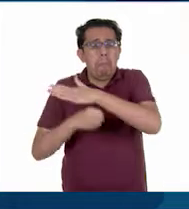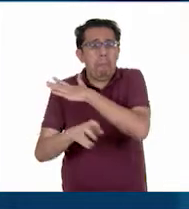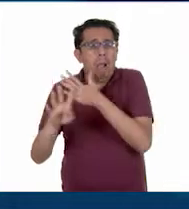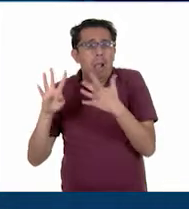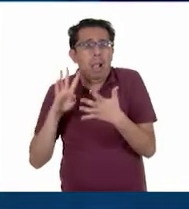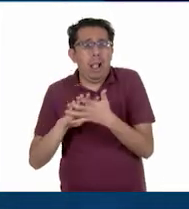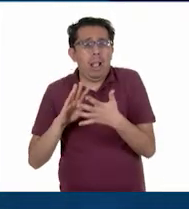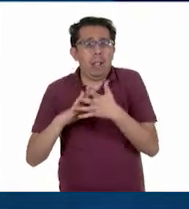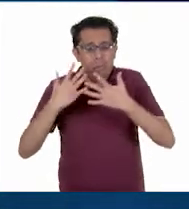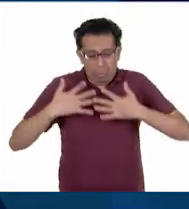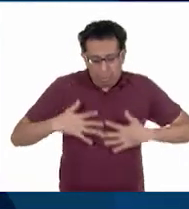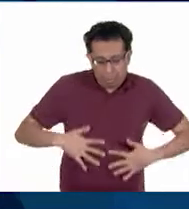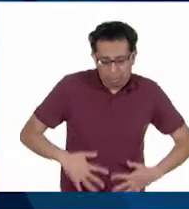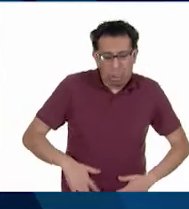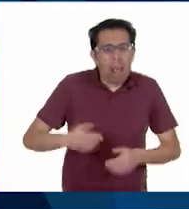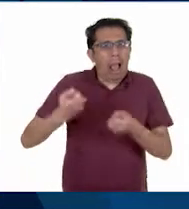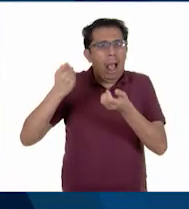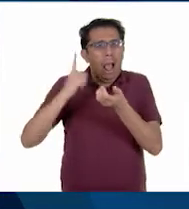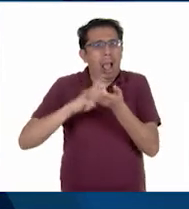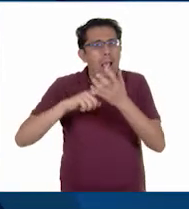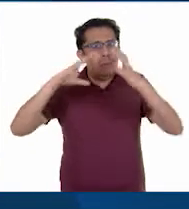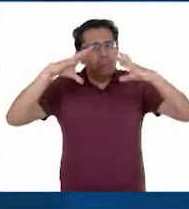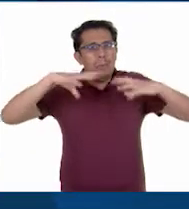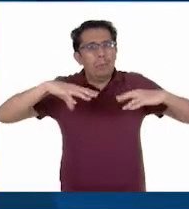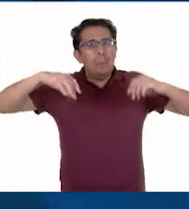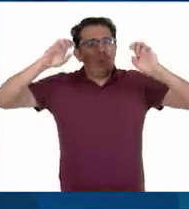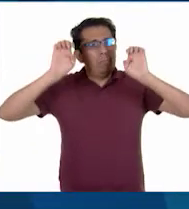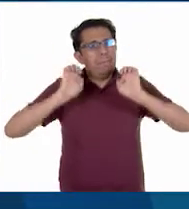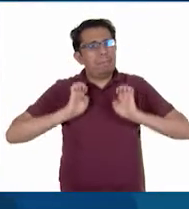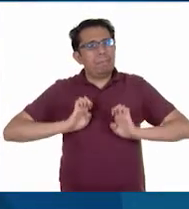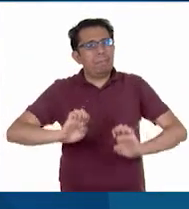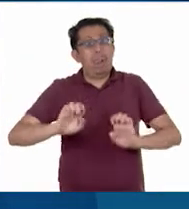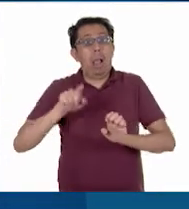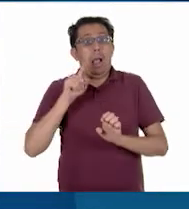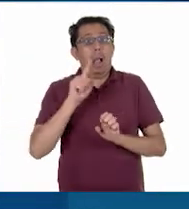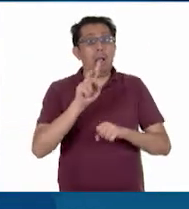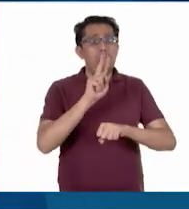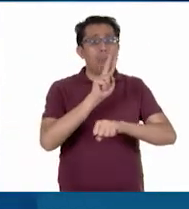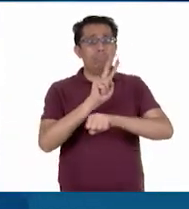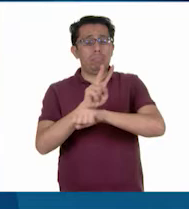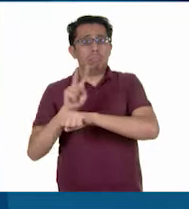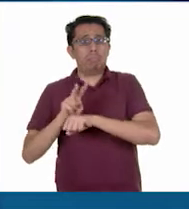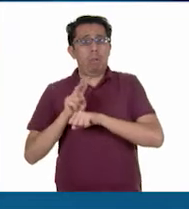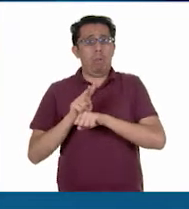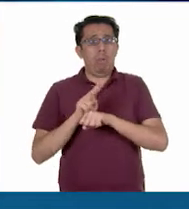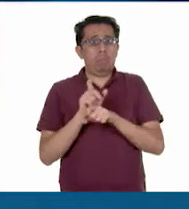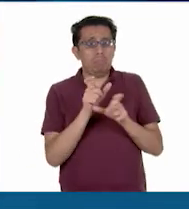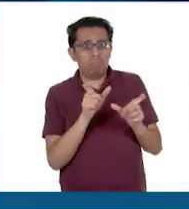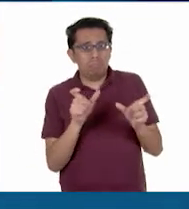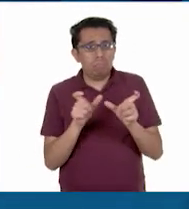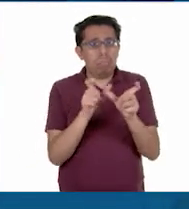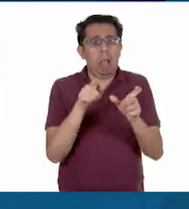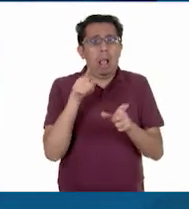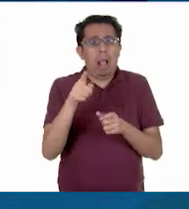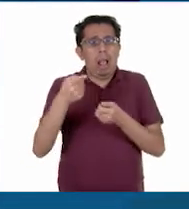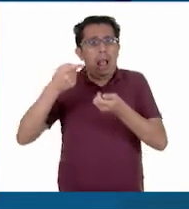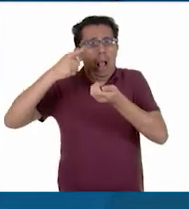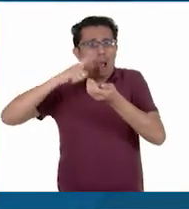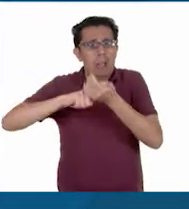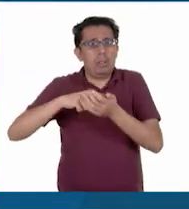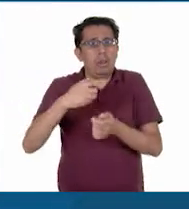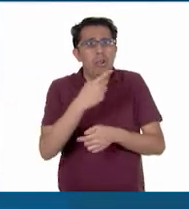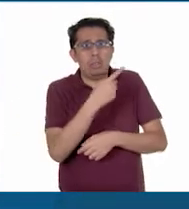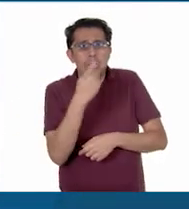de mármol del palacio real, el palacio soberbio que vigilan los guardas, que custodian 100 negros con sus